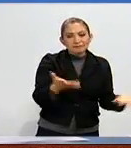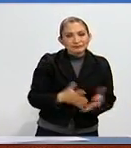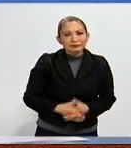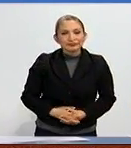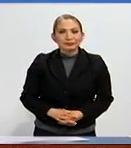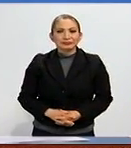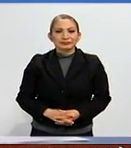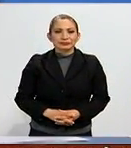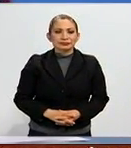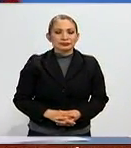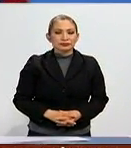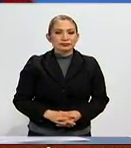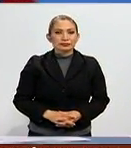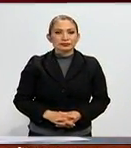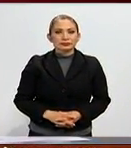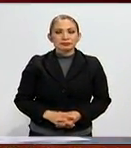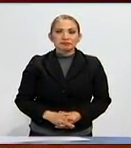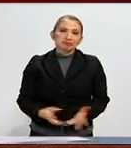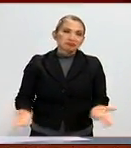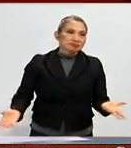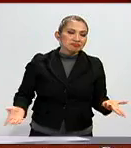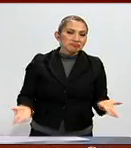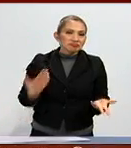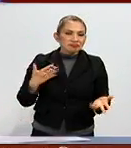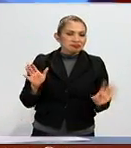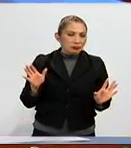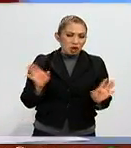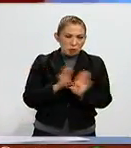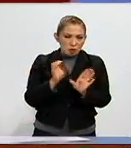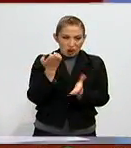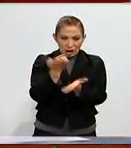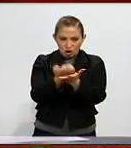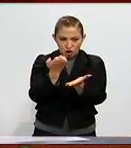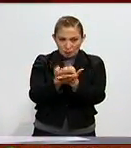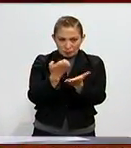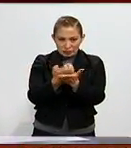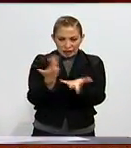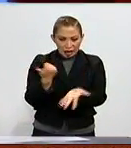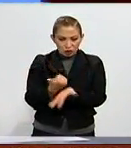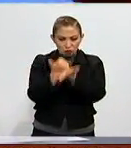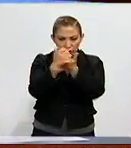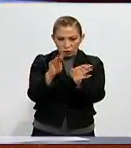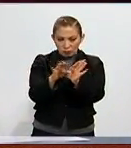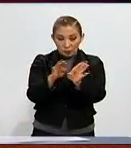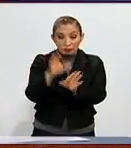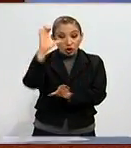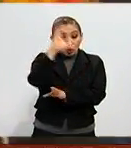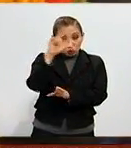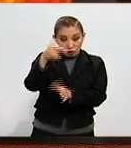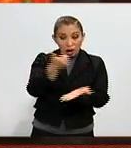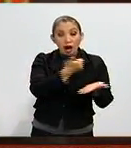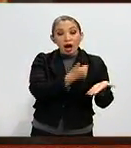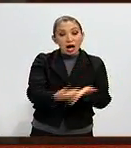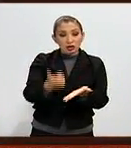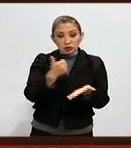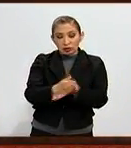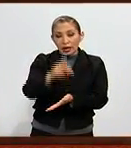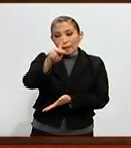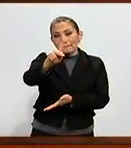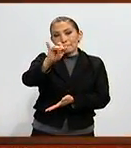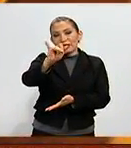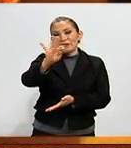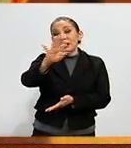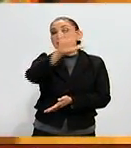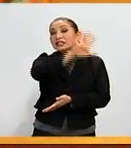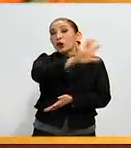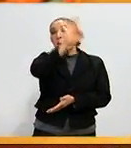Latina. Bueno, en términos económicos, sabemos que la cultura contribuye al PIB alrededor